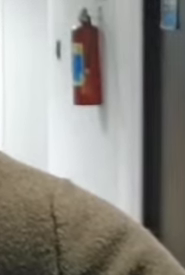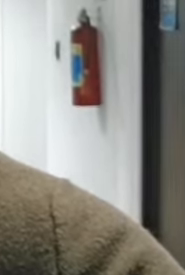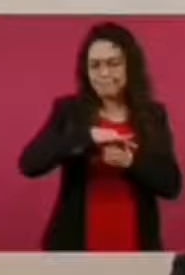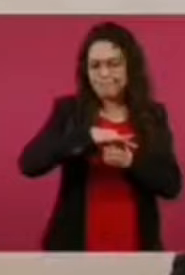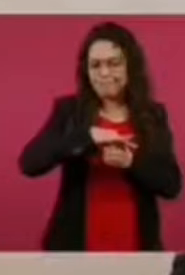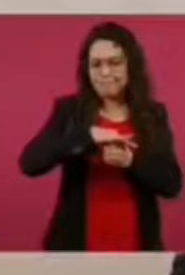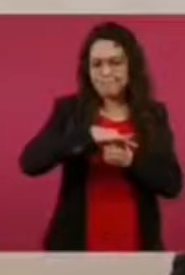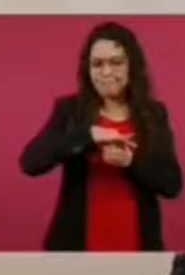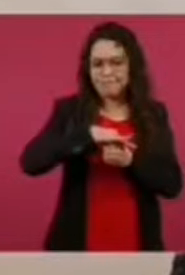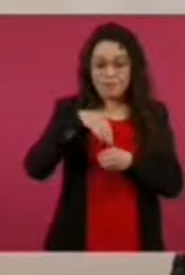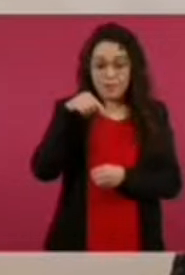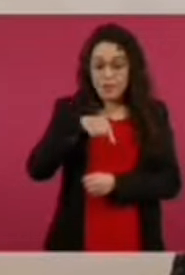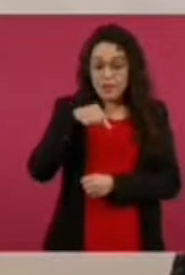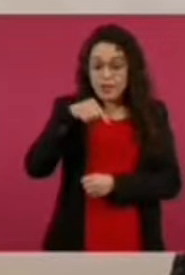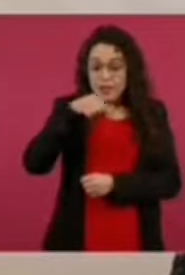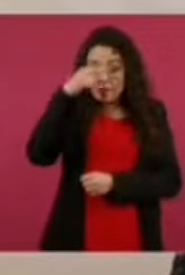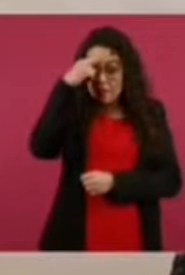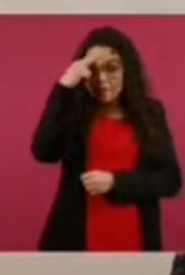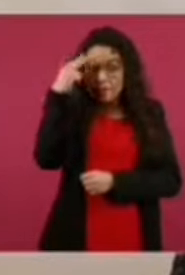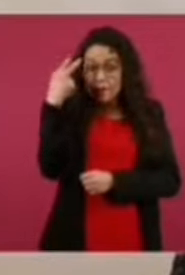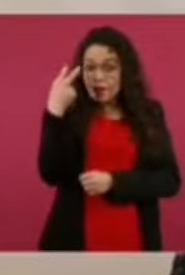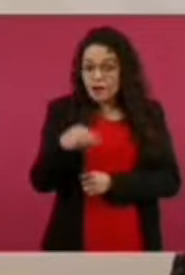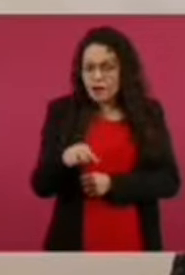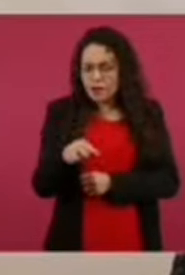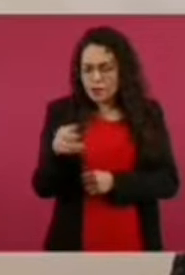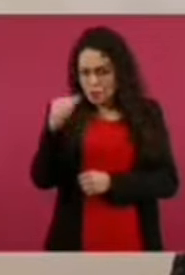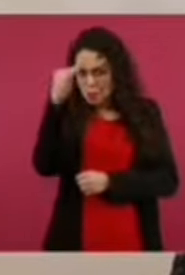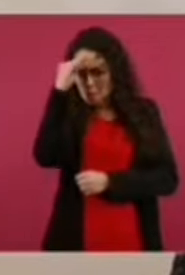piñata. México no es piñata